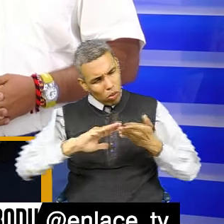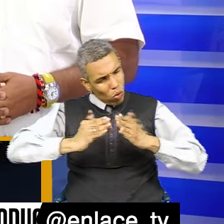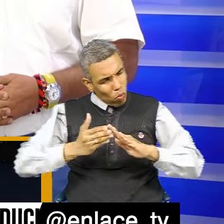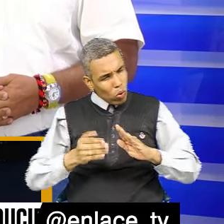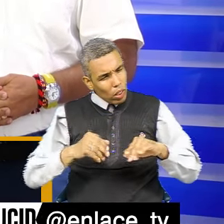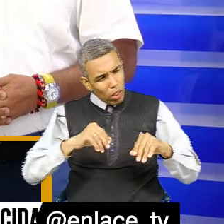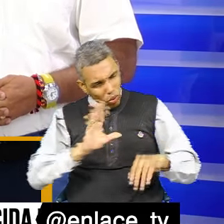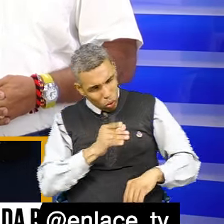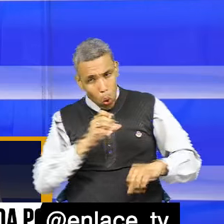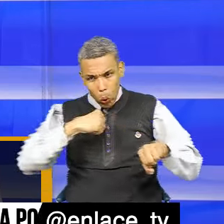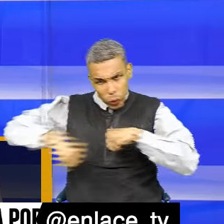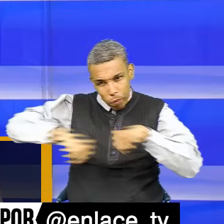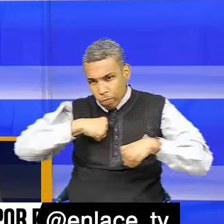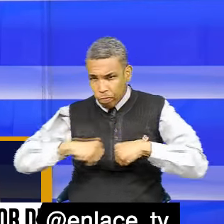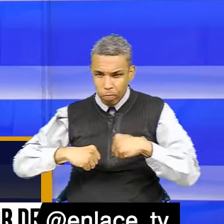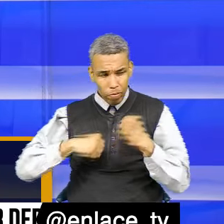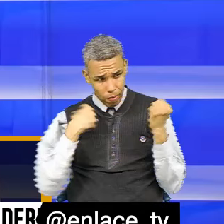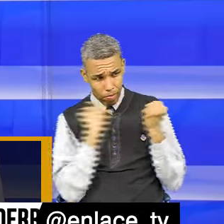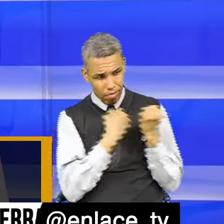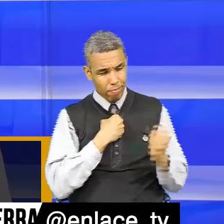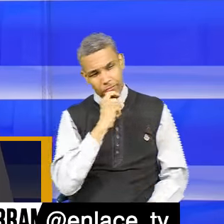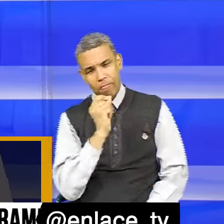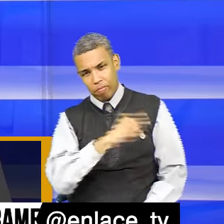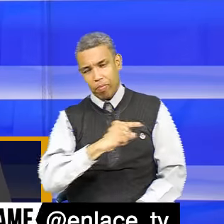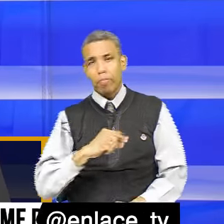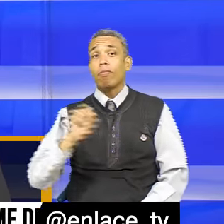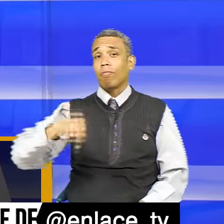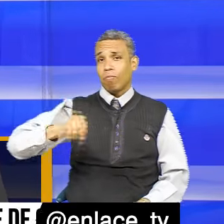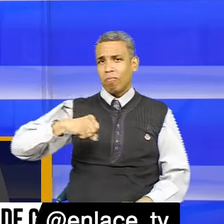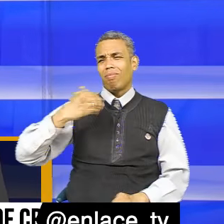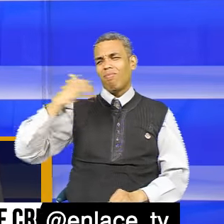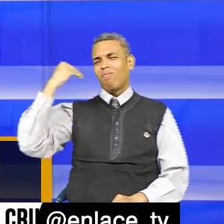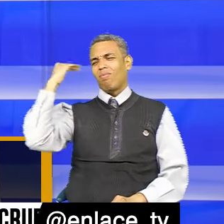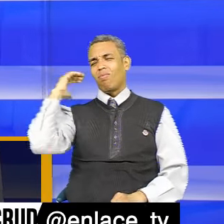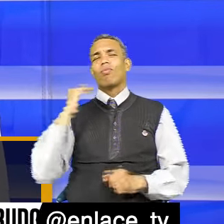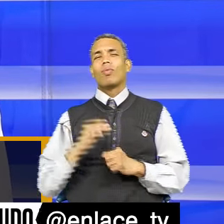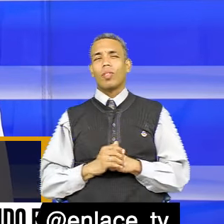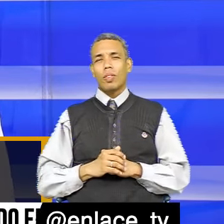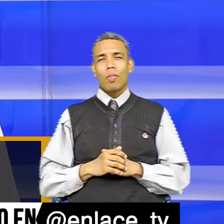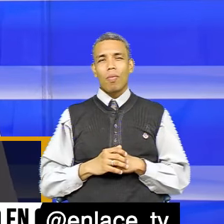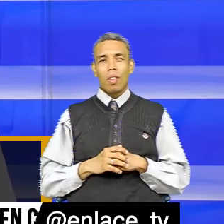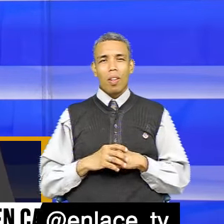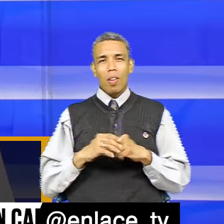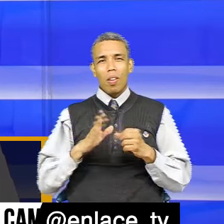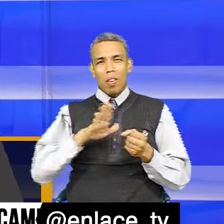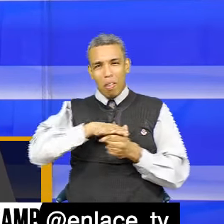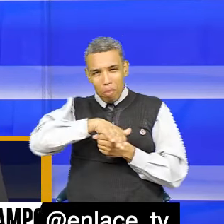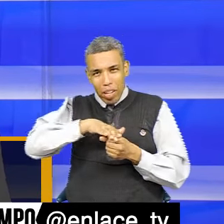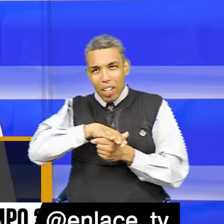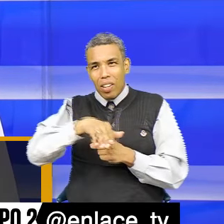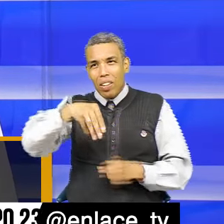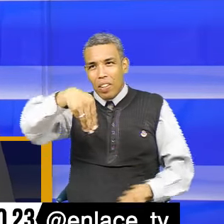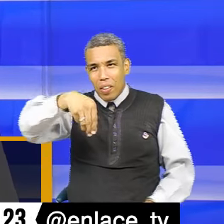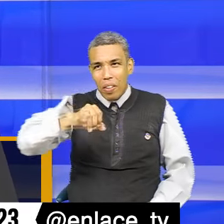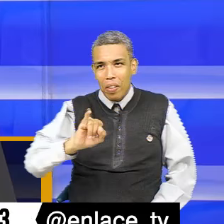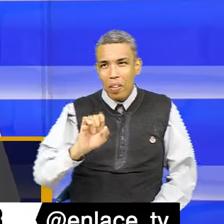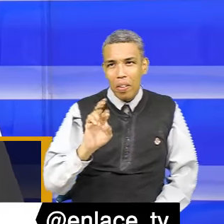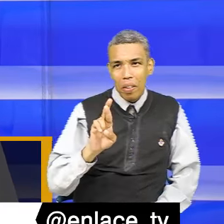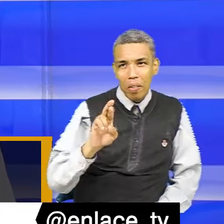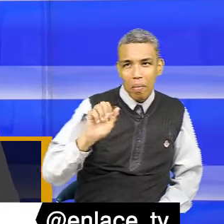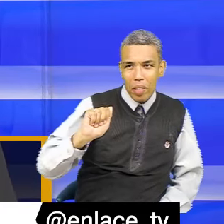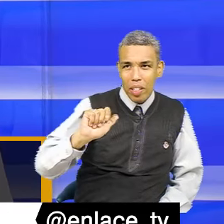Sí, es una iniciativa que la empecé en campaña en festejar los cumpleaños al barrio Miraflores, así como lo tienen otros